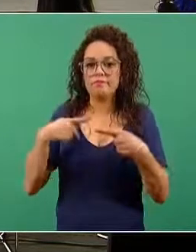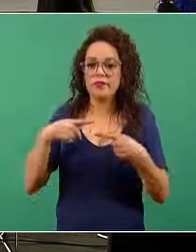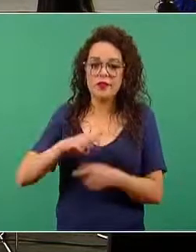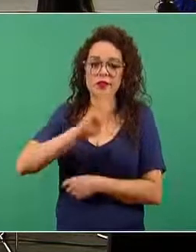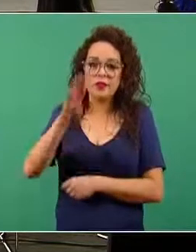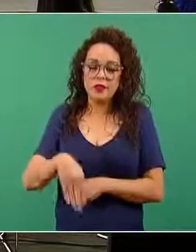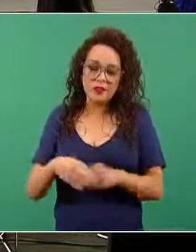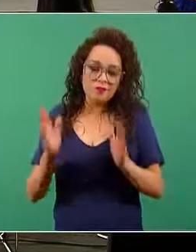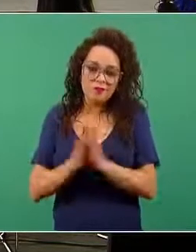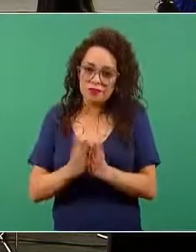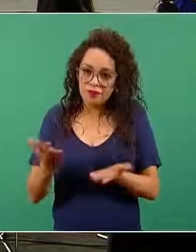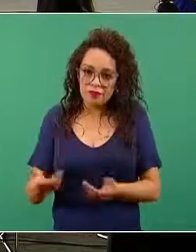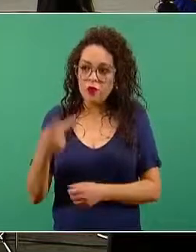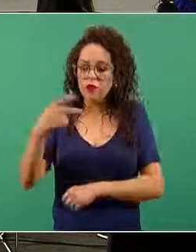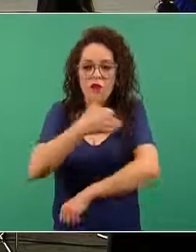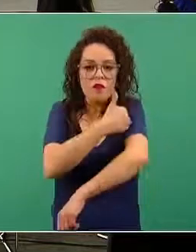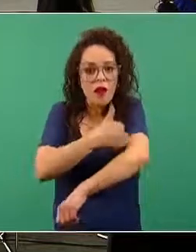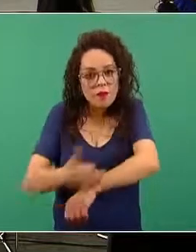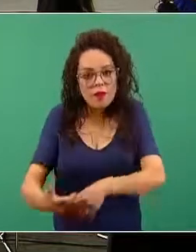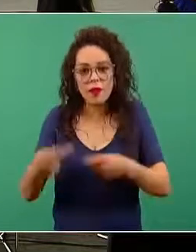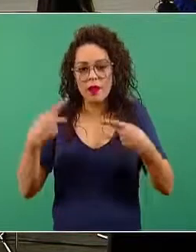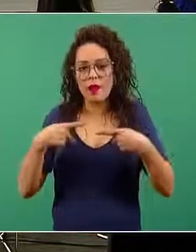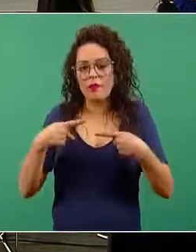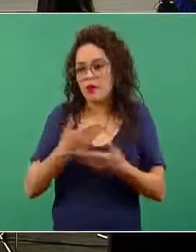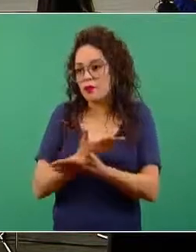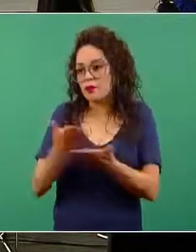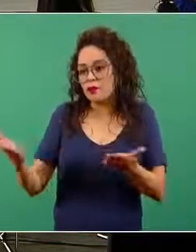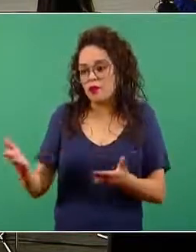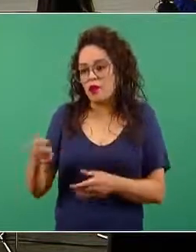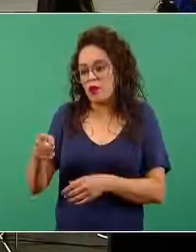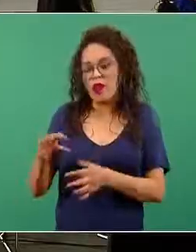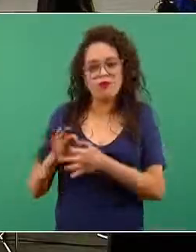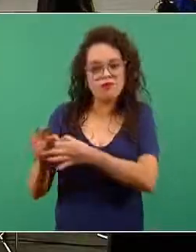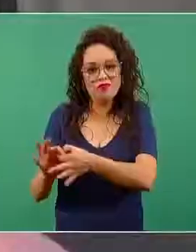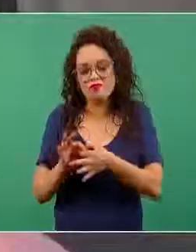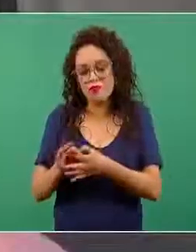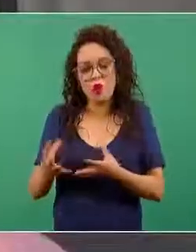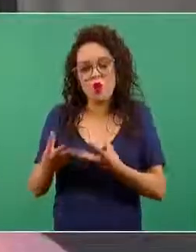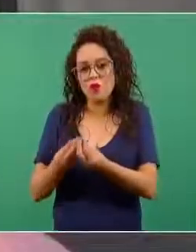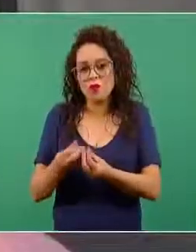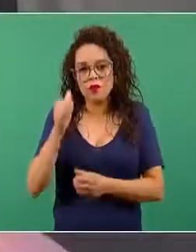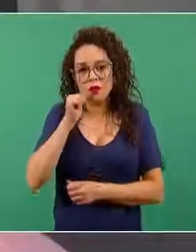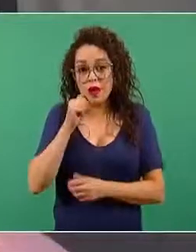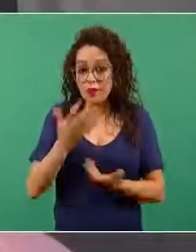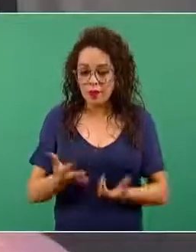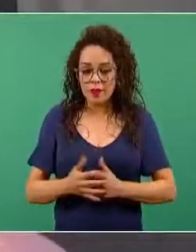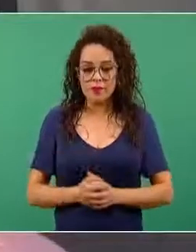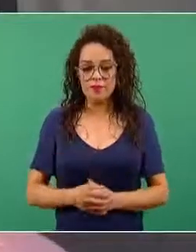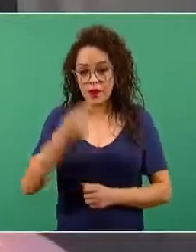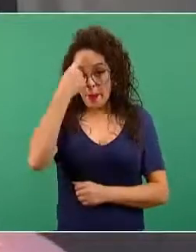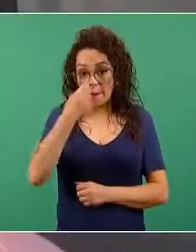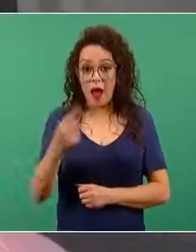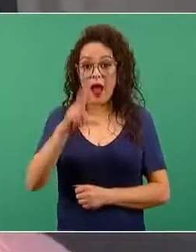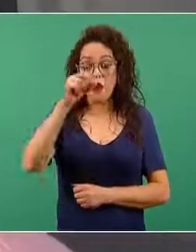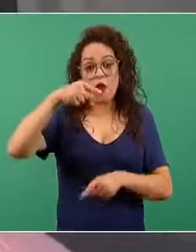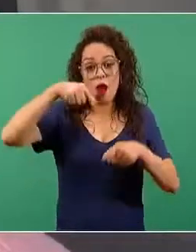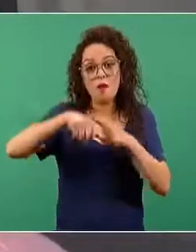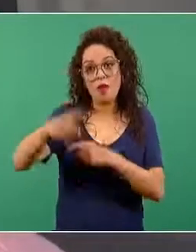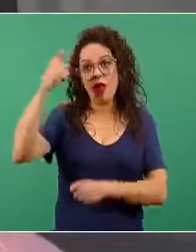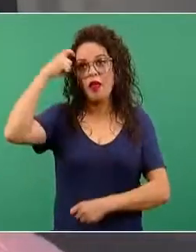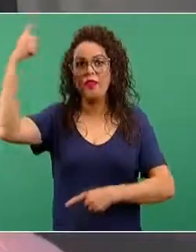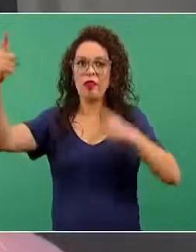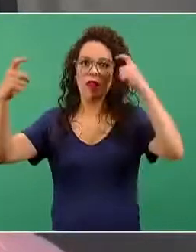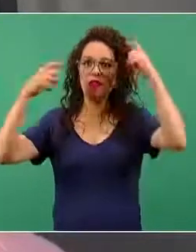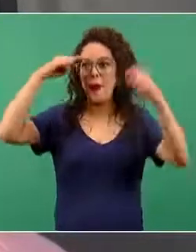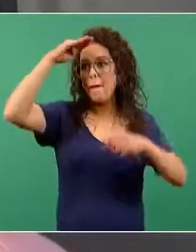conocidos, pero es importante que se conozca para que no se aniden teorías